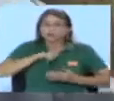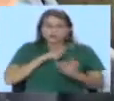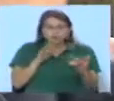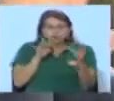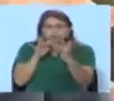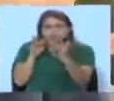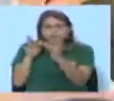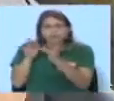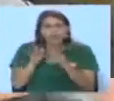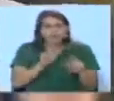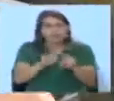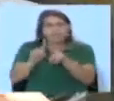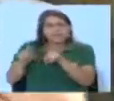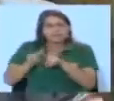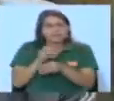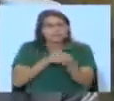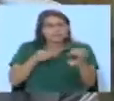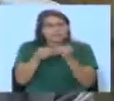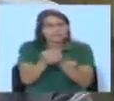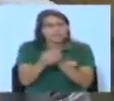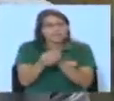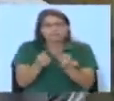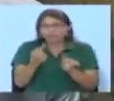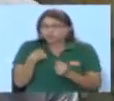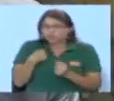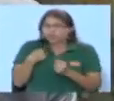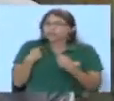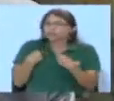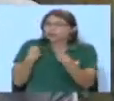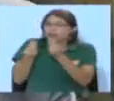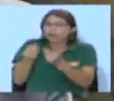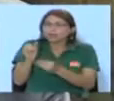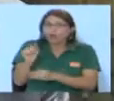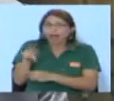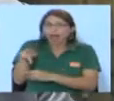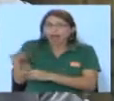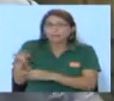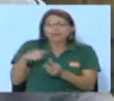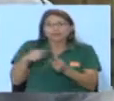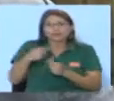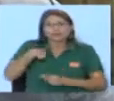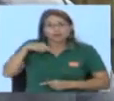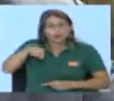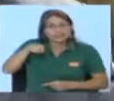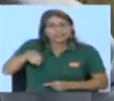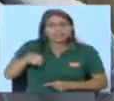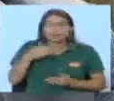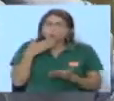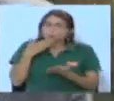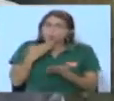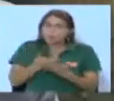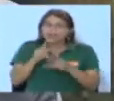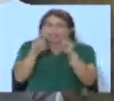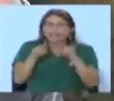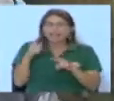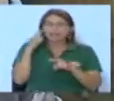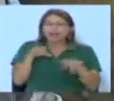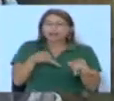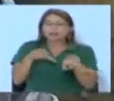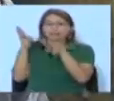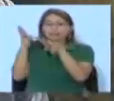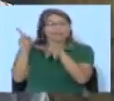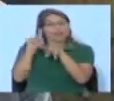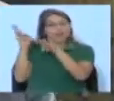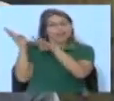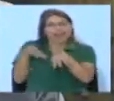a sus diferentes oficinas con la aplicación que yo le estoy brindando y entonces ahí yo necesito un buen internet de subida, no de